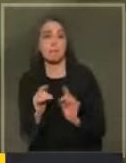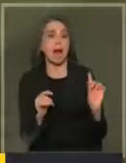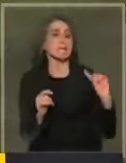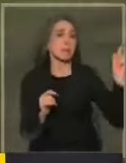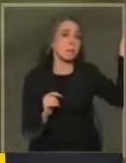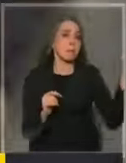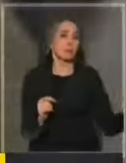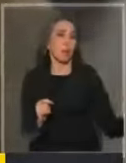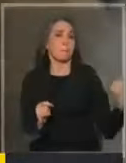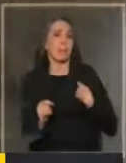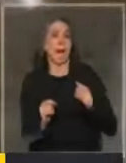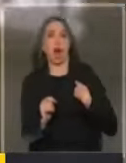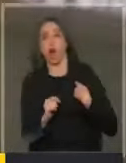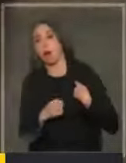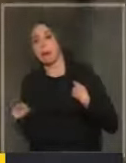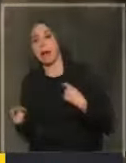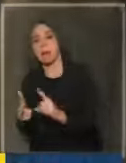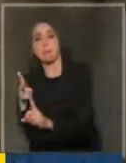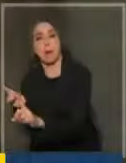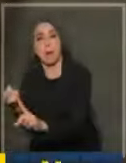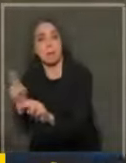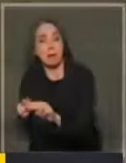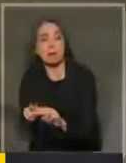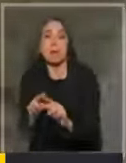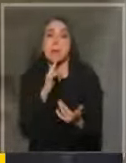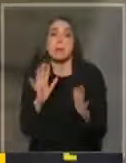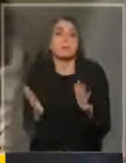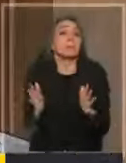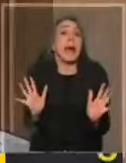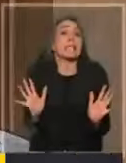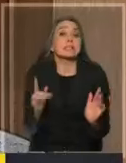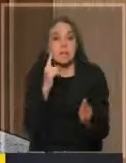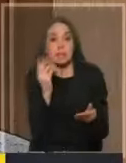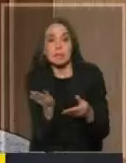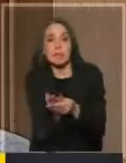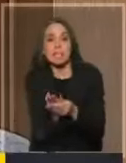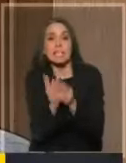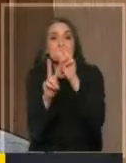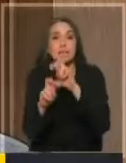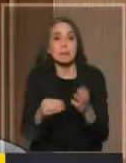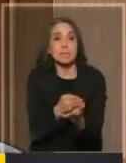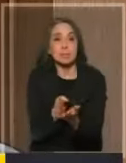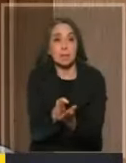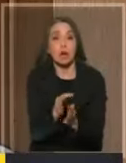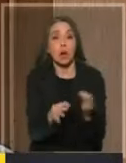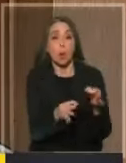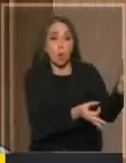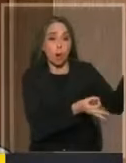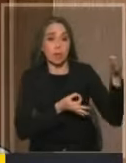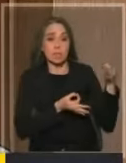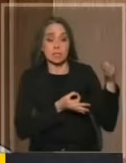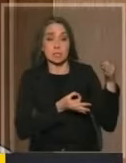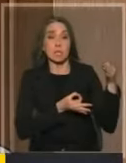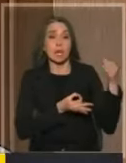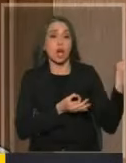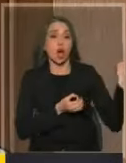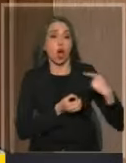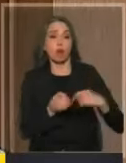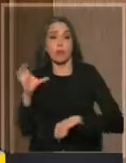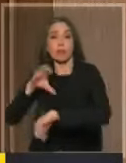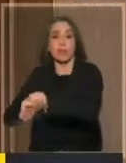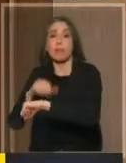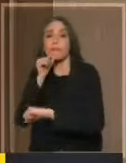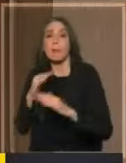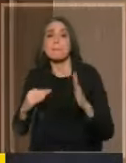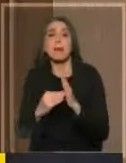investigación. Pasemos a escuchar parte de esas declaraciones. Él se mantiene a la fecha con una orden de detención pendiente. Se están, por